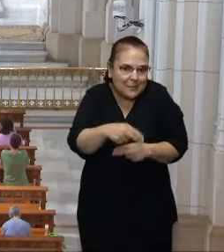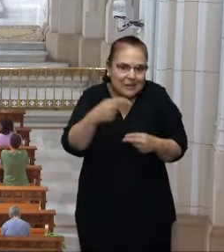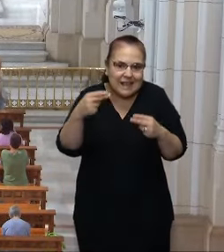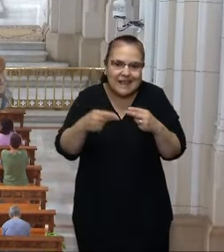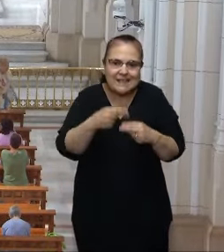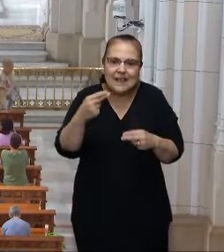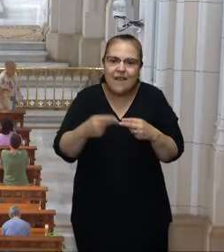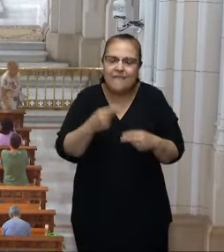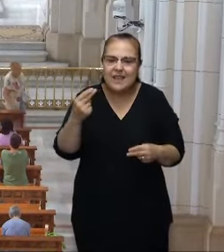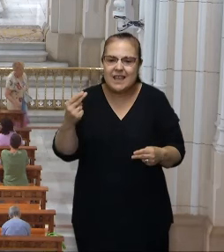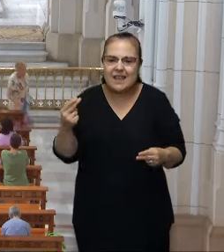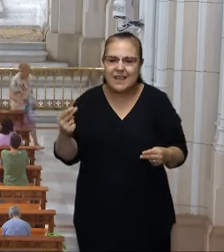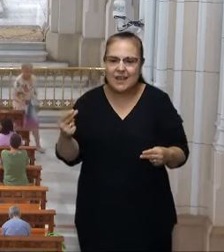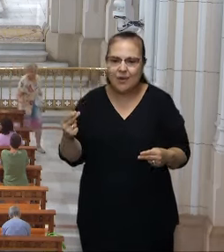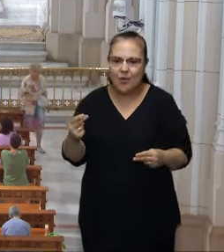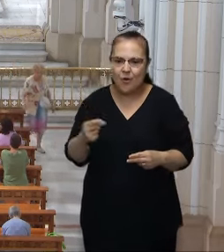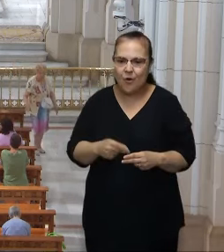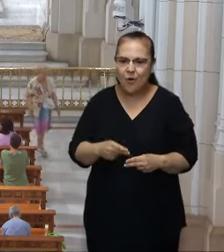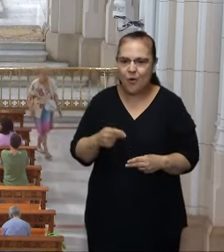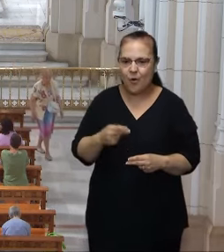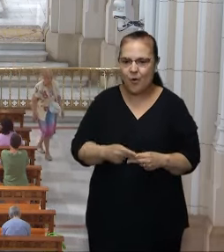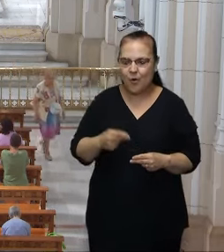bebemos este